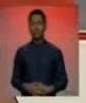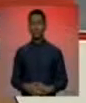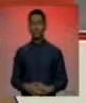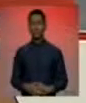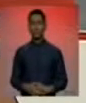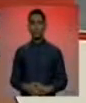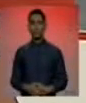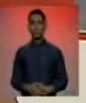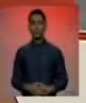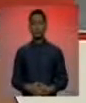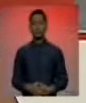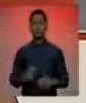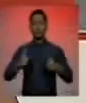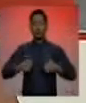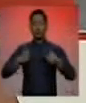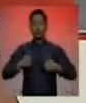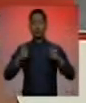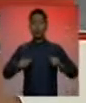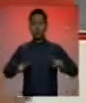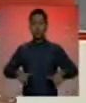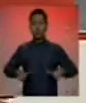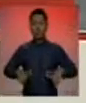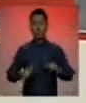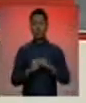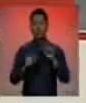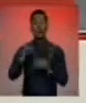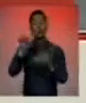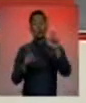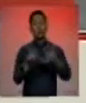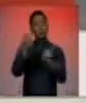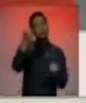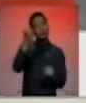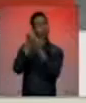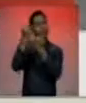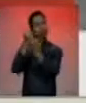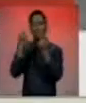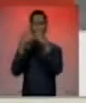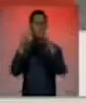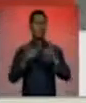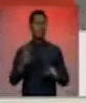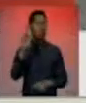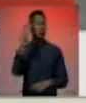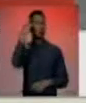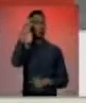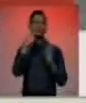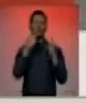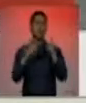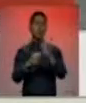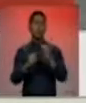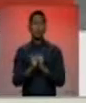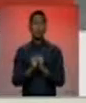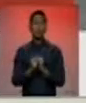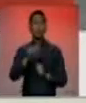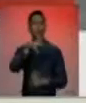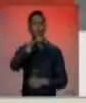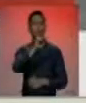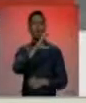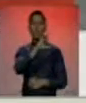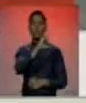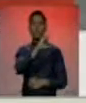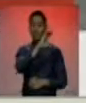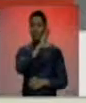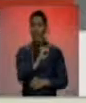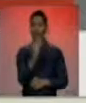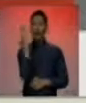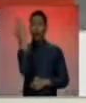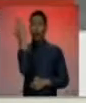Y a propósito del candidato Lenín Moreno, hay personas que lo apoyan por diferentes razones. Por ejemplo, Pacífico Zambrano, alcalde del cantón